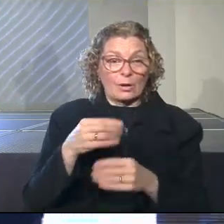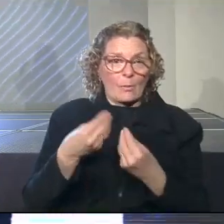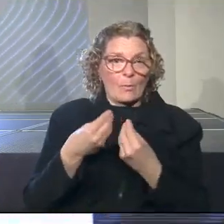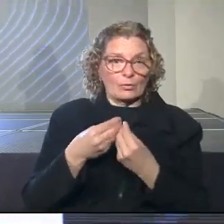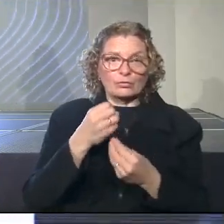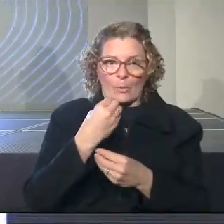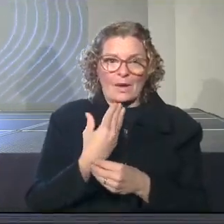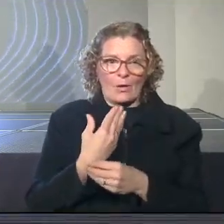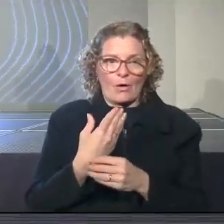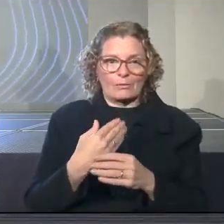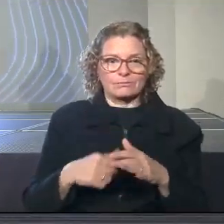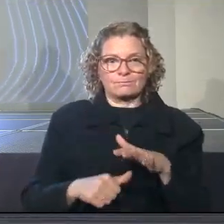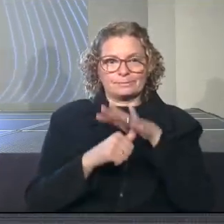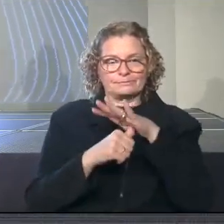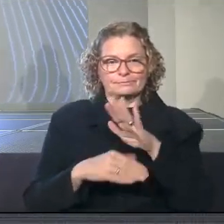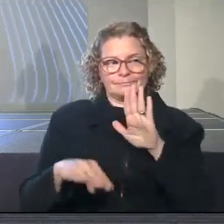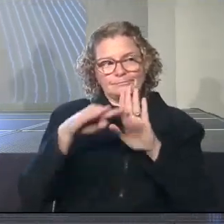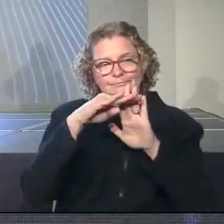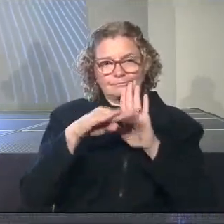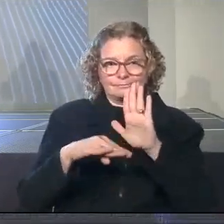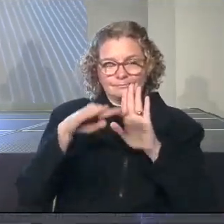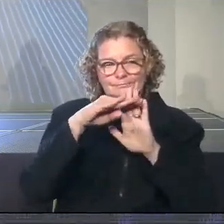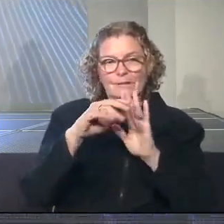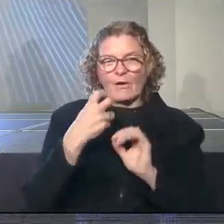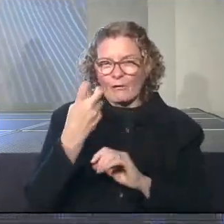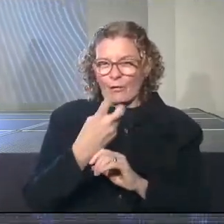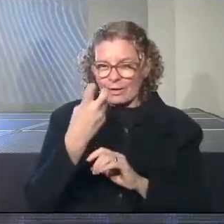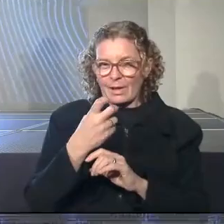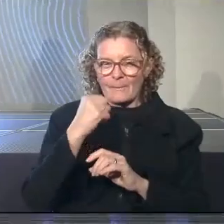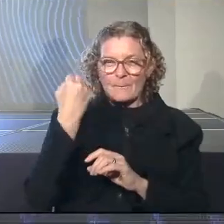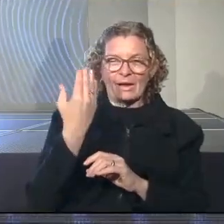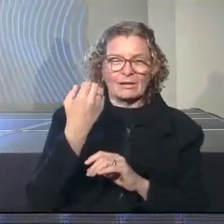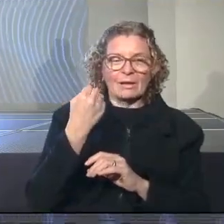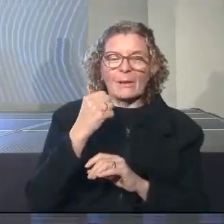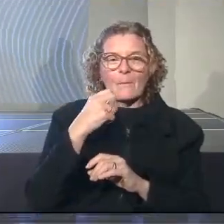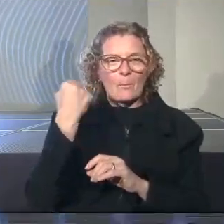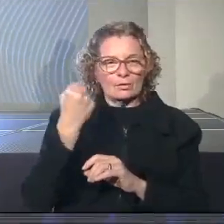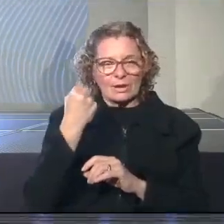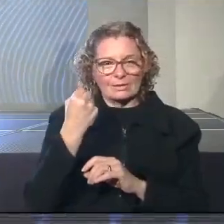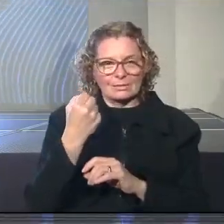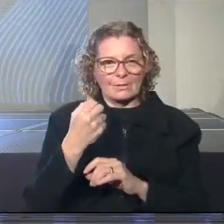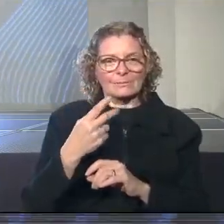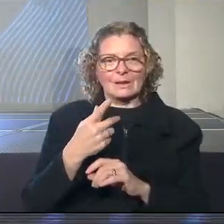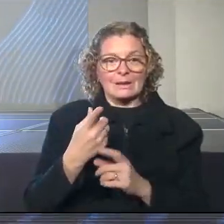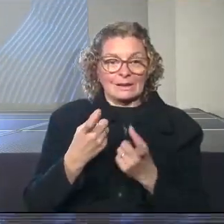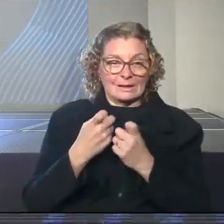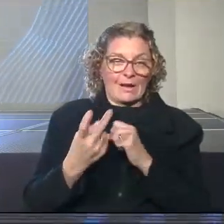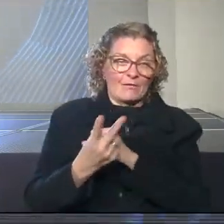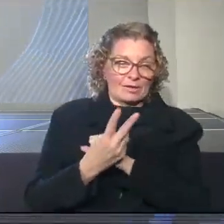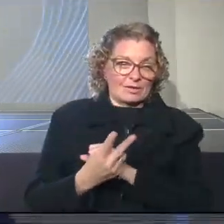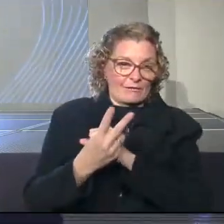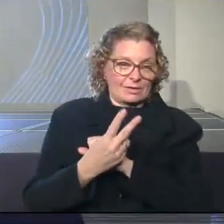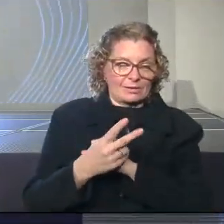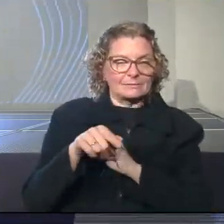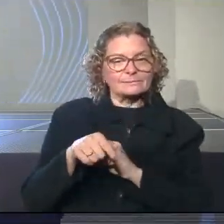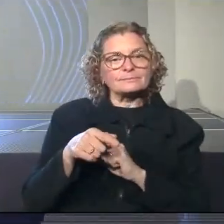mejor rankeados en las posiciones de búsqueda. O sea, que nos da mayor visibilidad y recibimos mucho más tráfico.